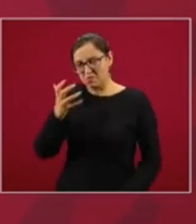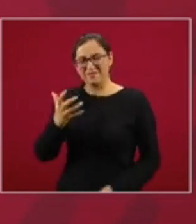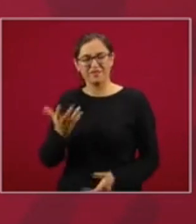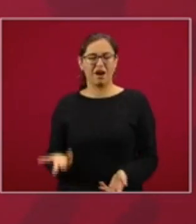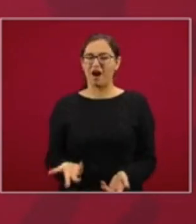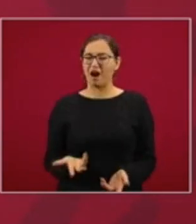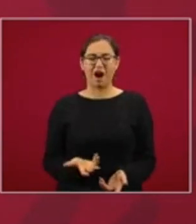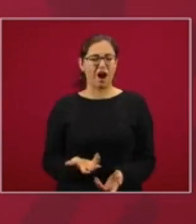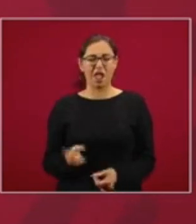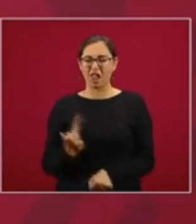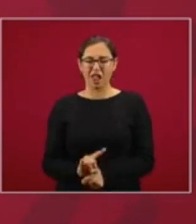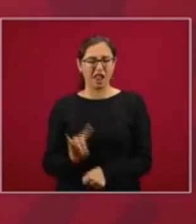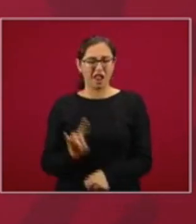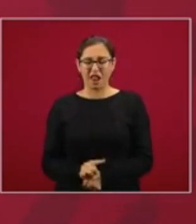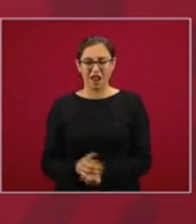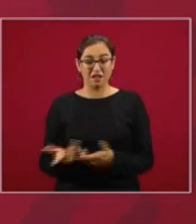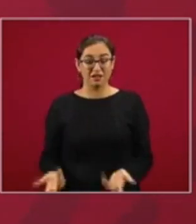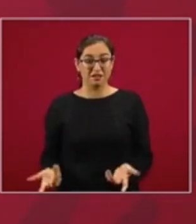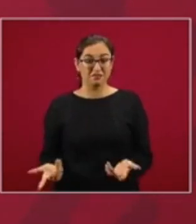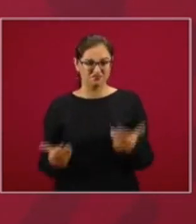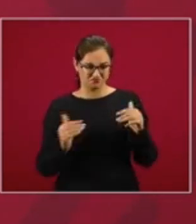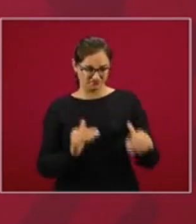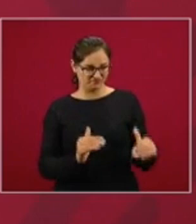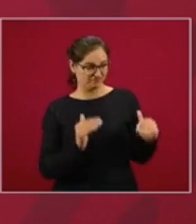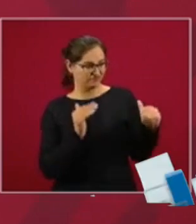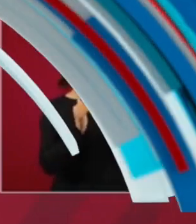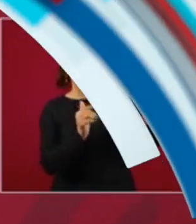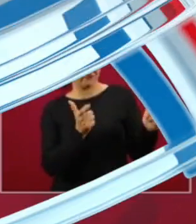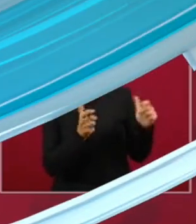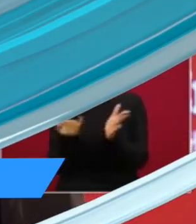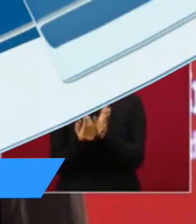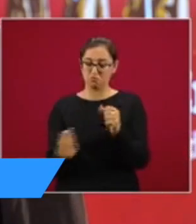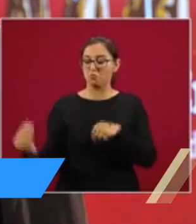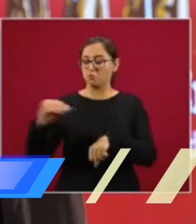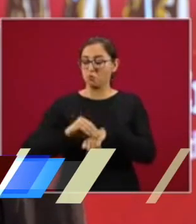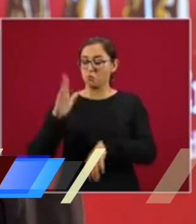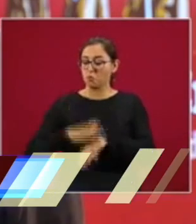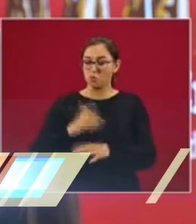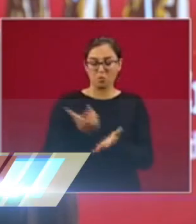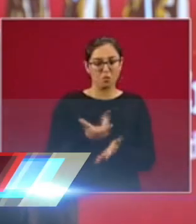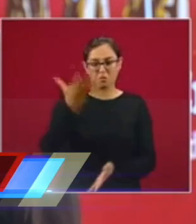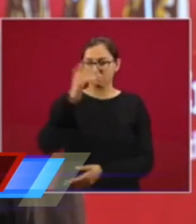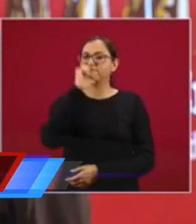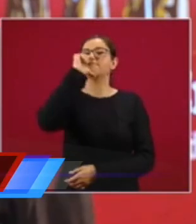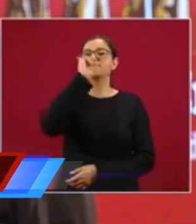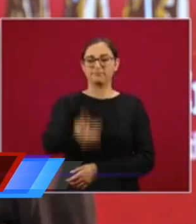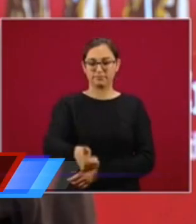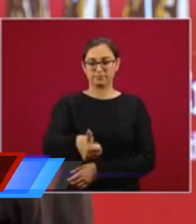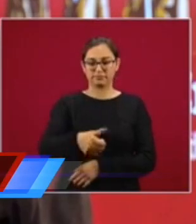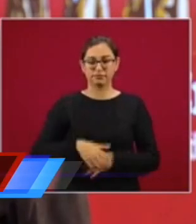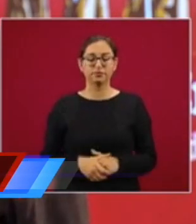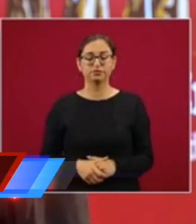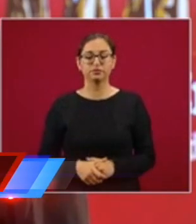llamados grandes contribuyentes no cumplían. Ahora, con la pandemia está demostrado